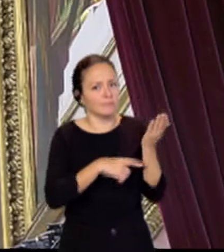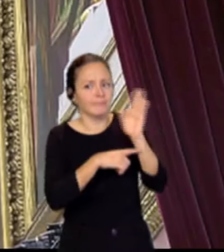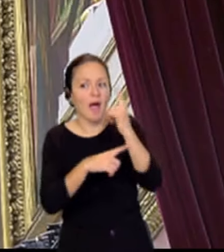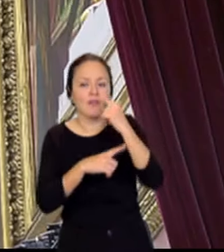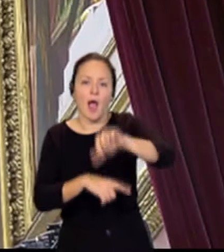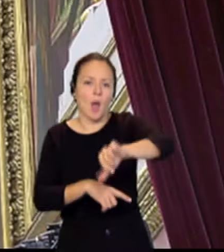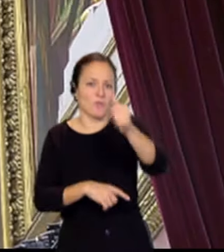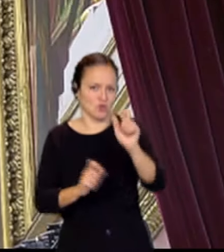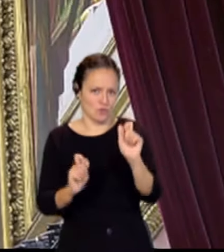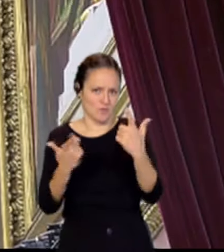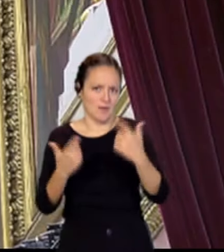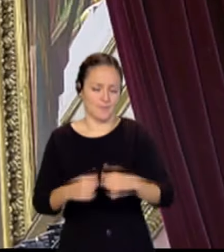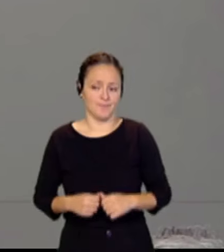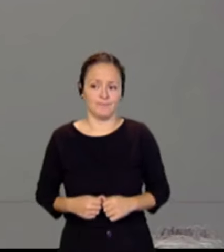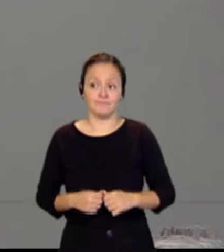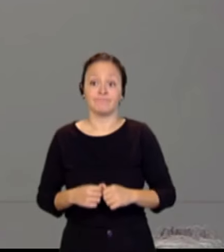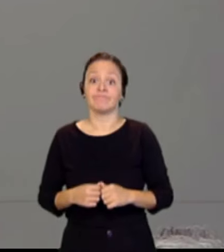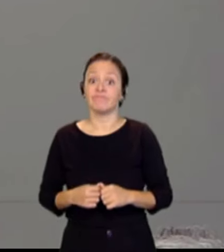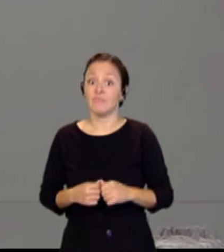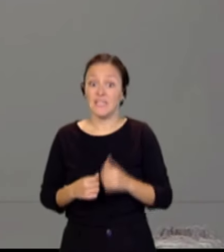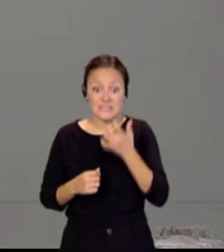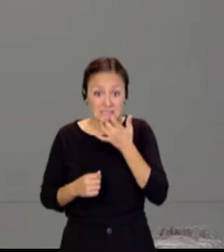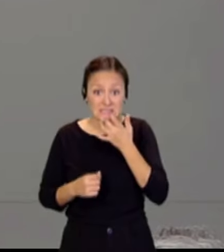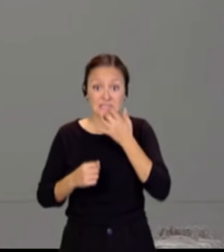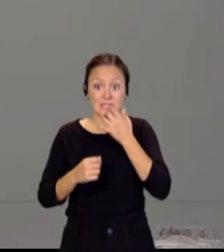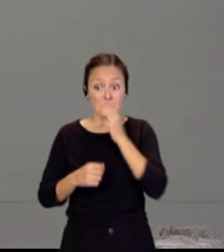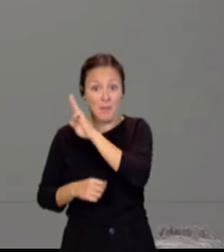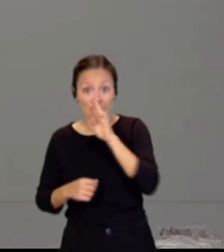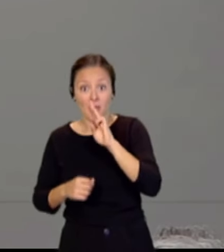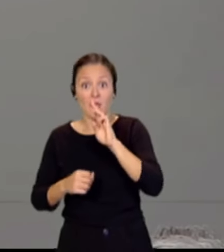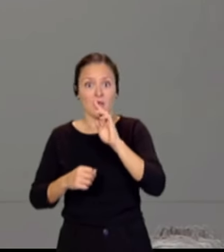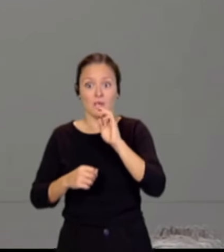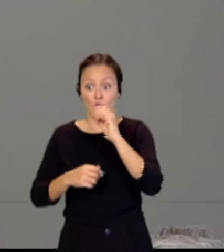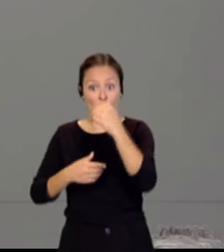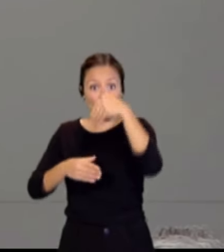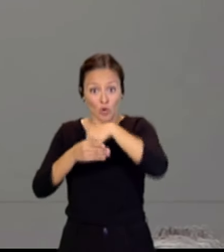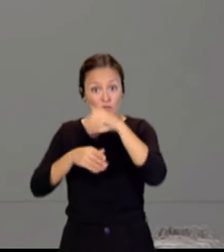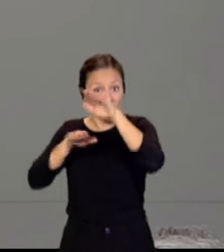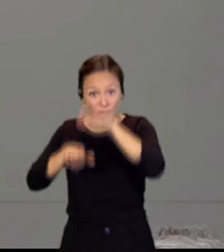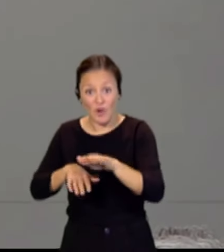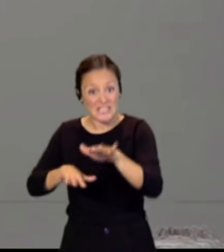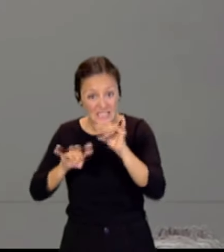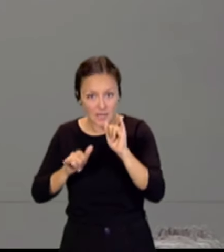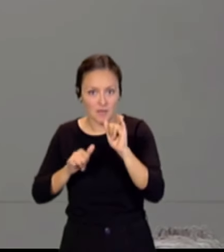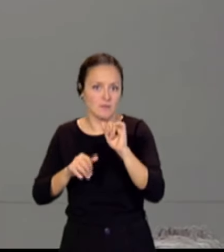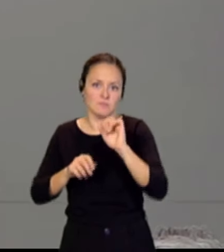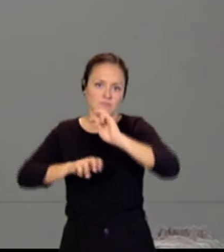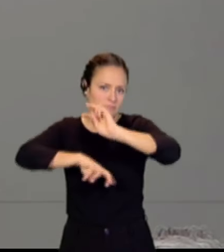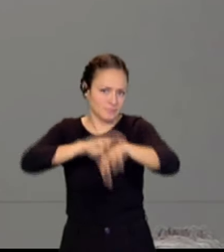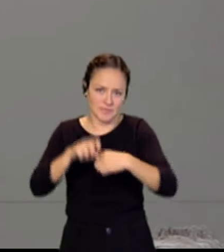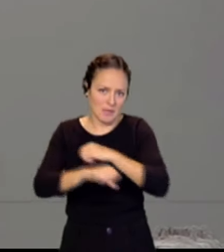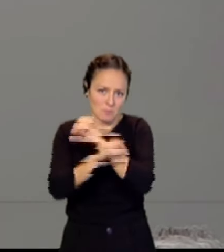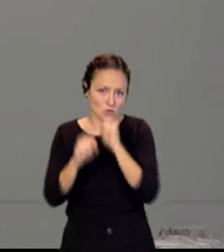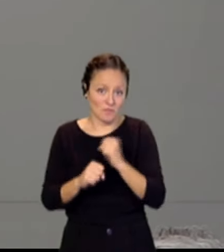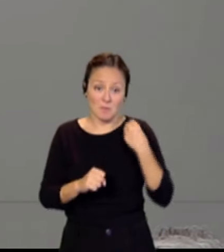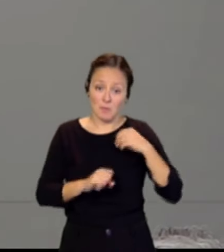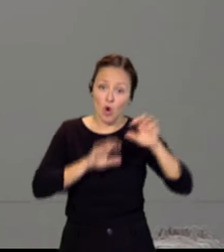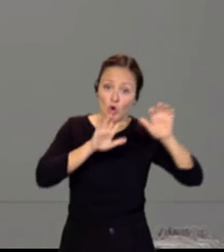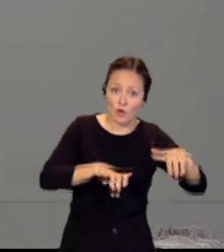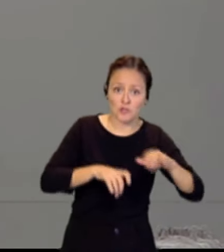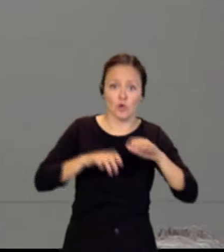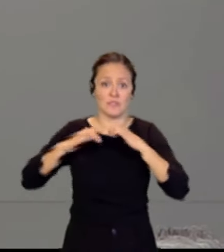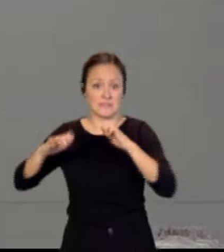definitiva esta modificación no saldrá adelante si no la vota el partido Popular en el congreso y en el senado